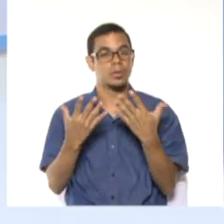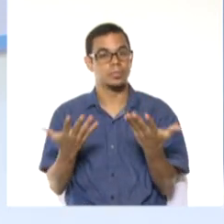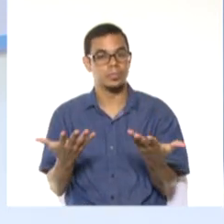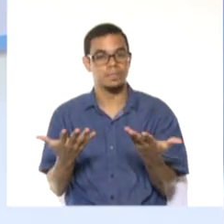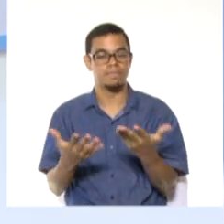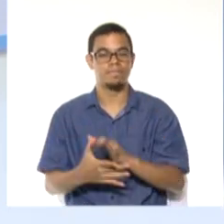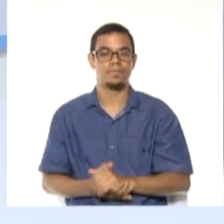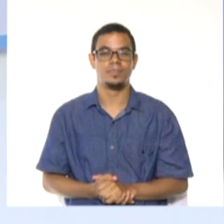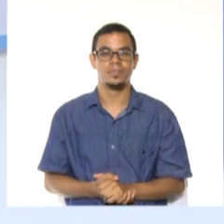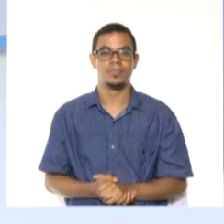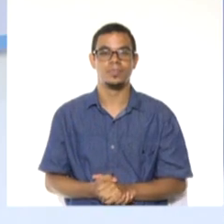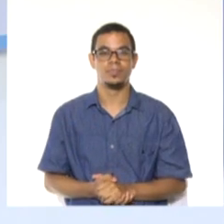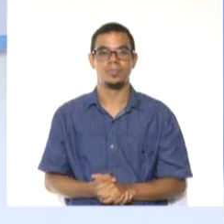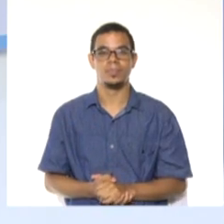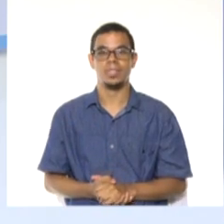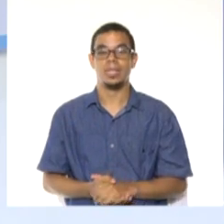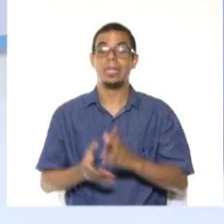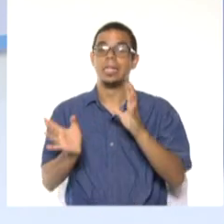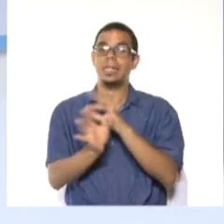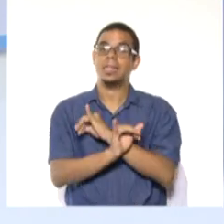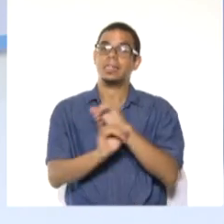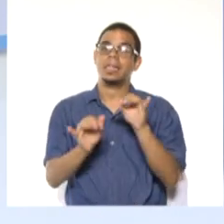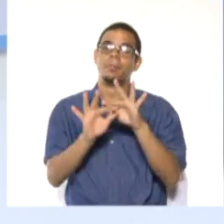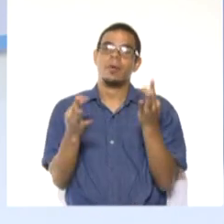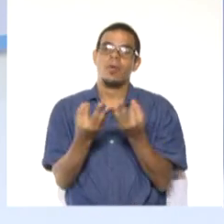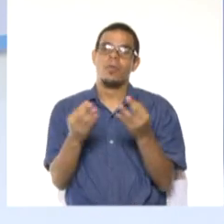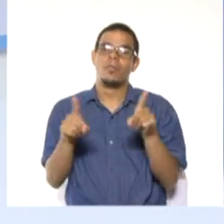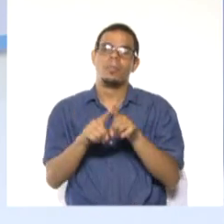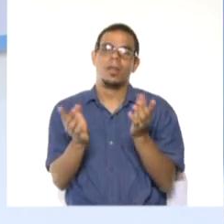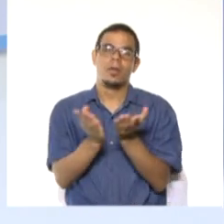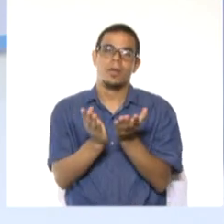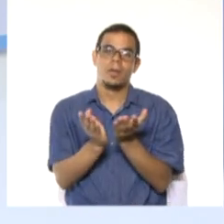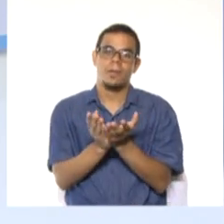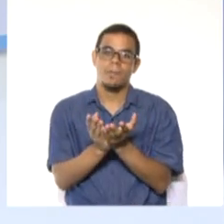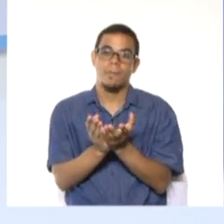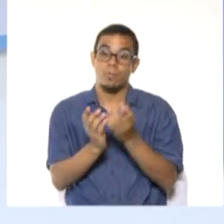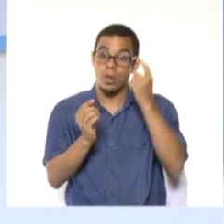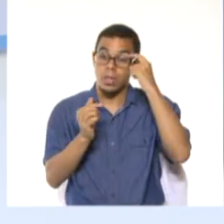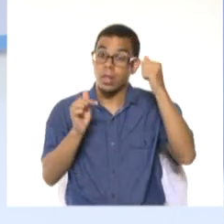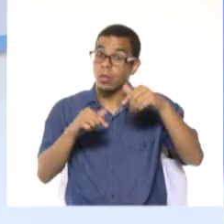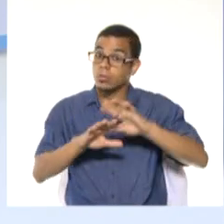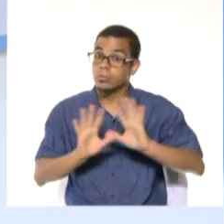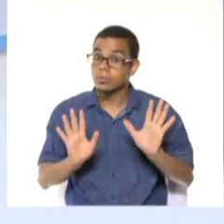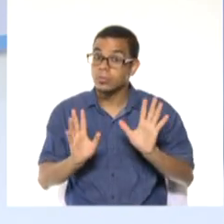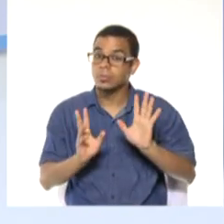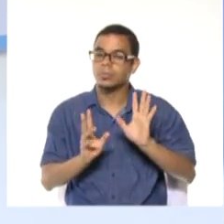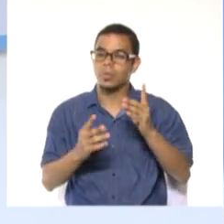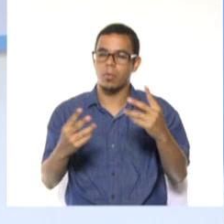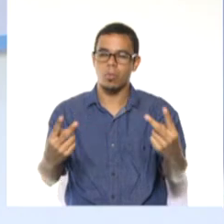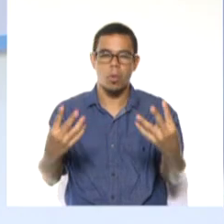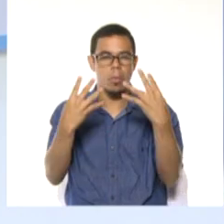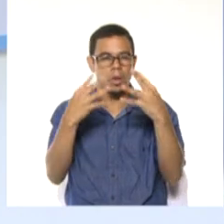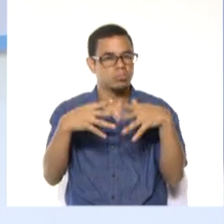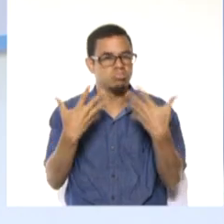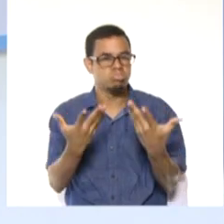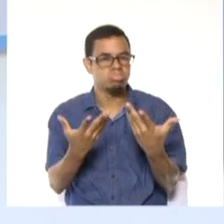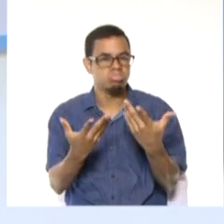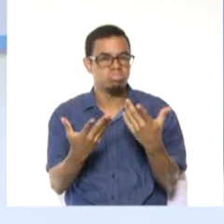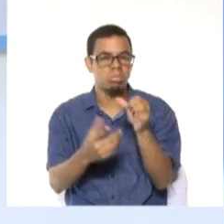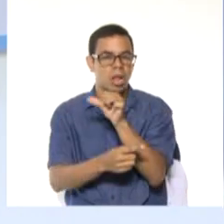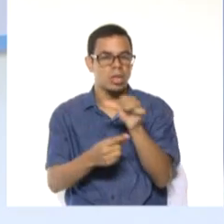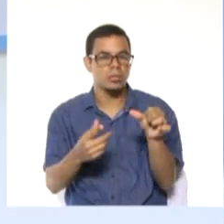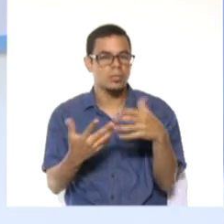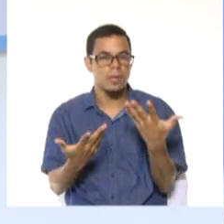nuestras programaciones. Y hemos llegado al final de Cada Familia Una Escuela, pero por el día de hoy. Los invito a que nos sintonicen a través